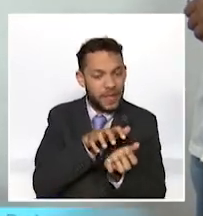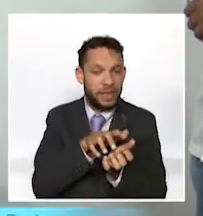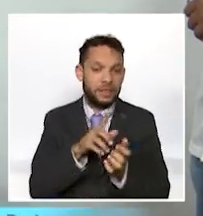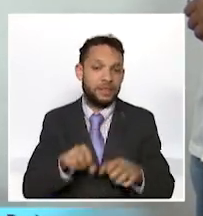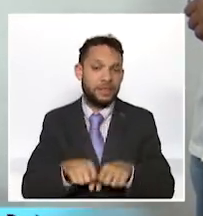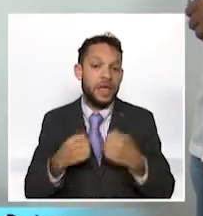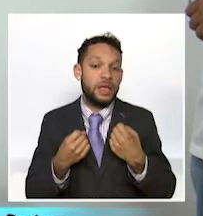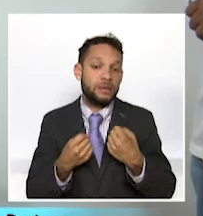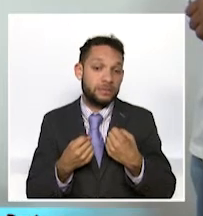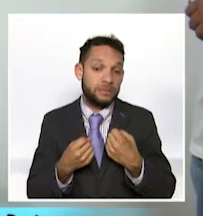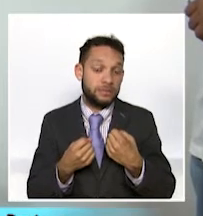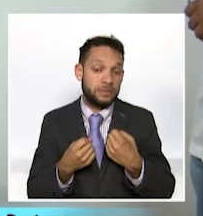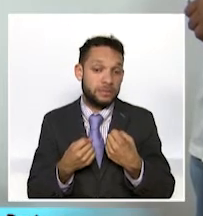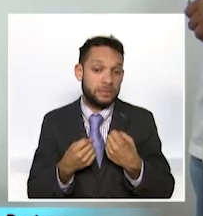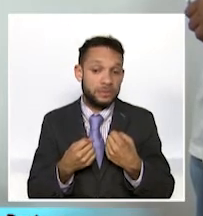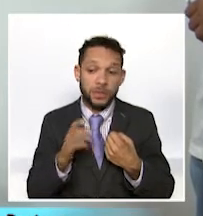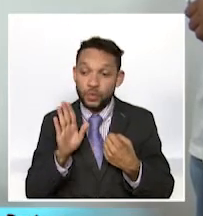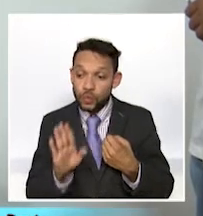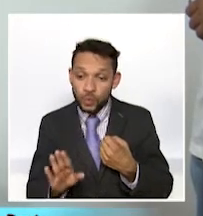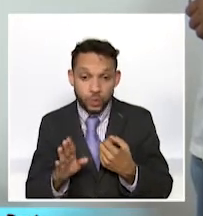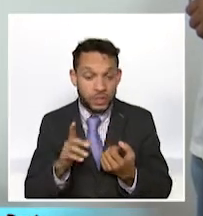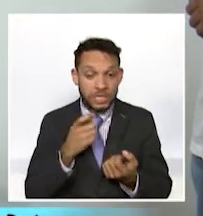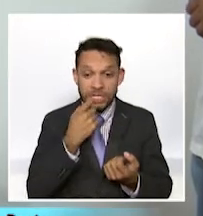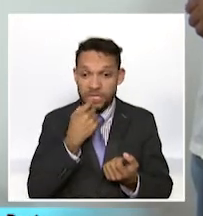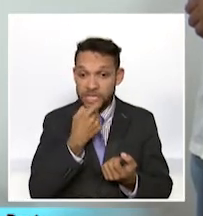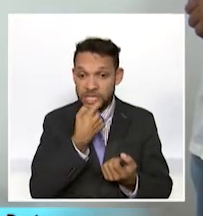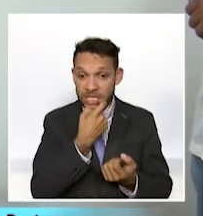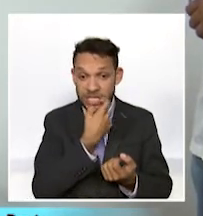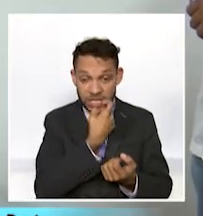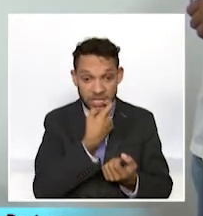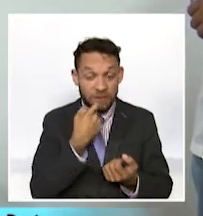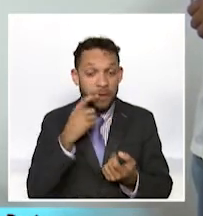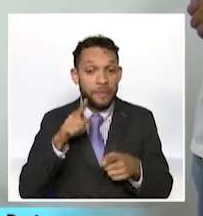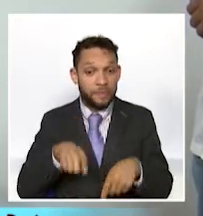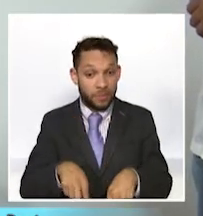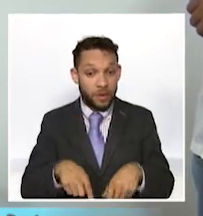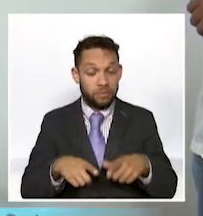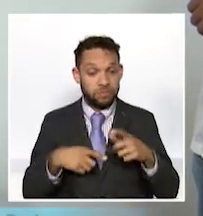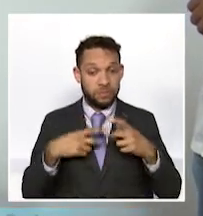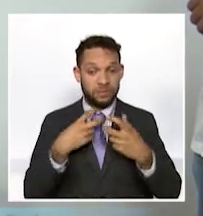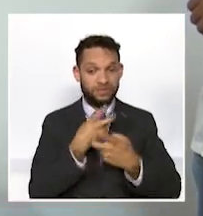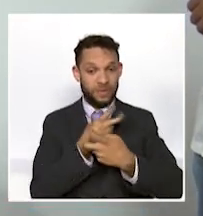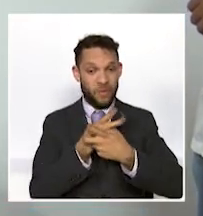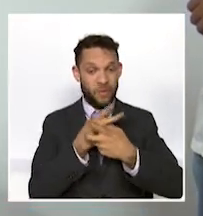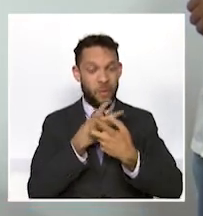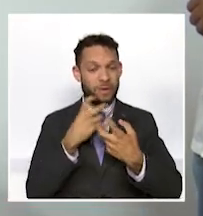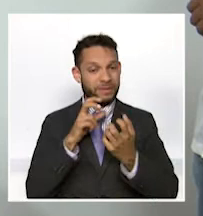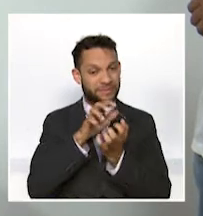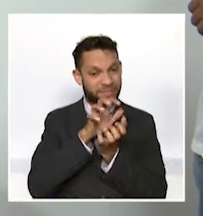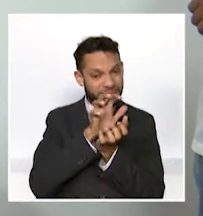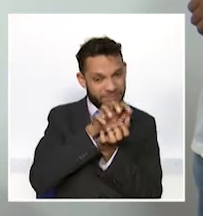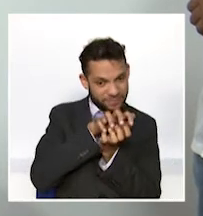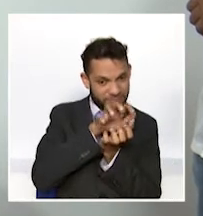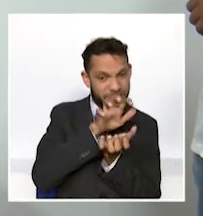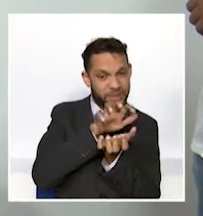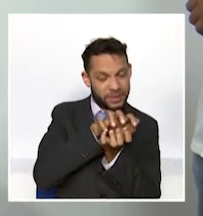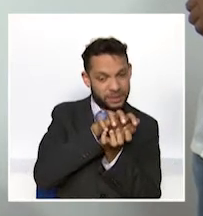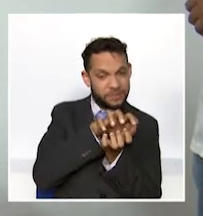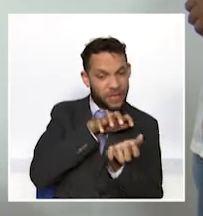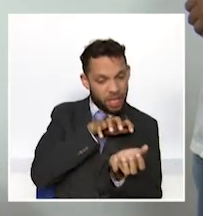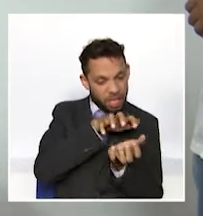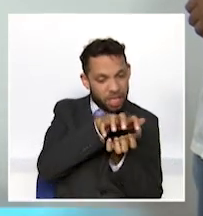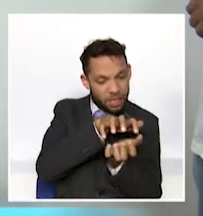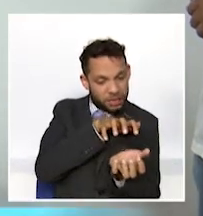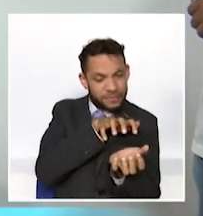es que no son los dientes solamente, nos va a alterar la posición de la mandíbula, la va a tirar hacia acá y